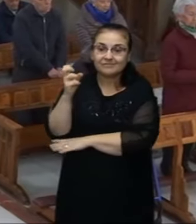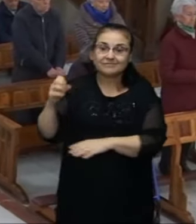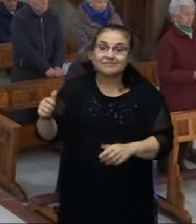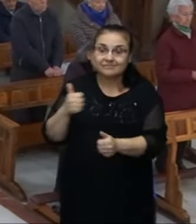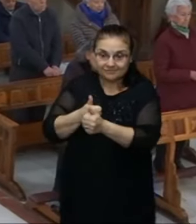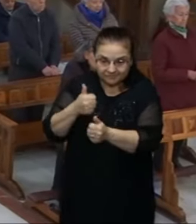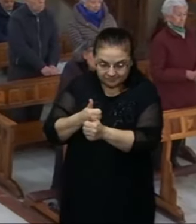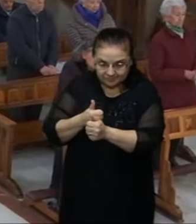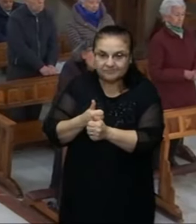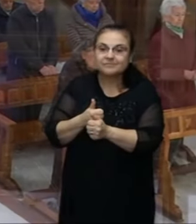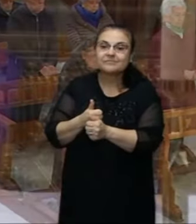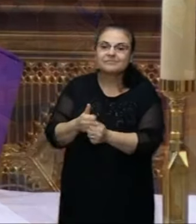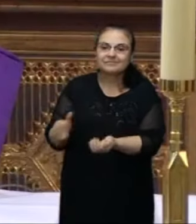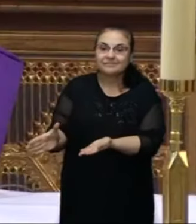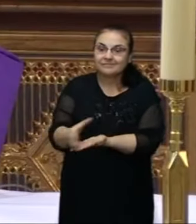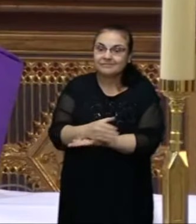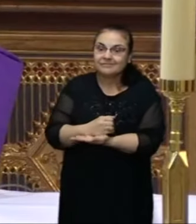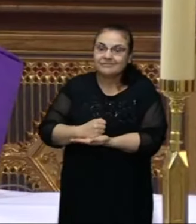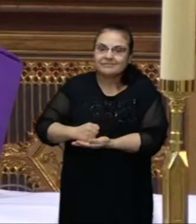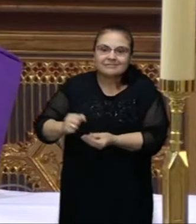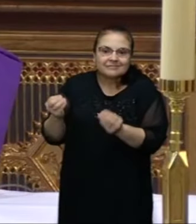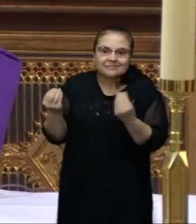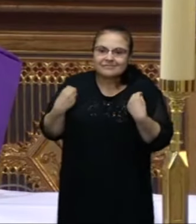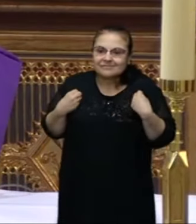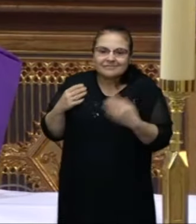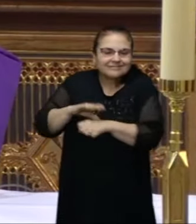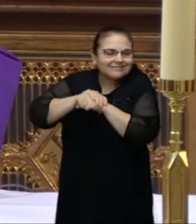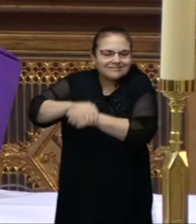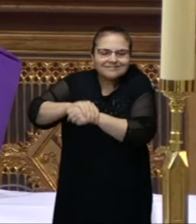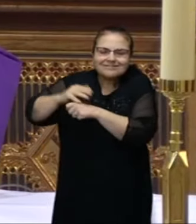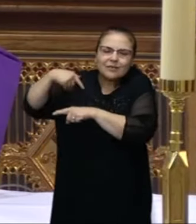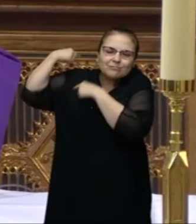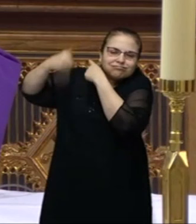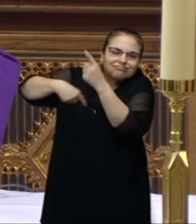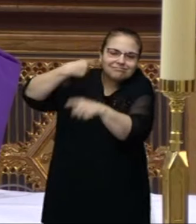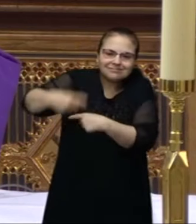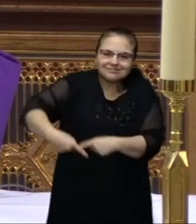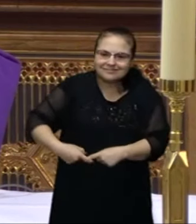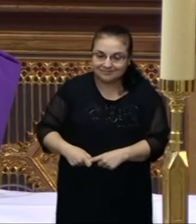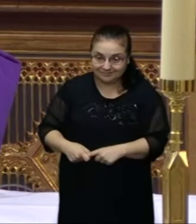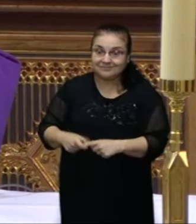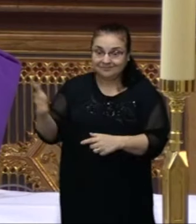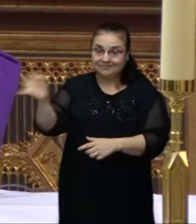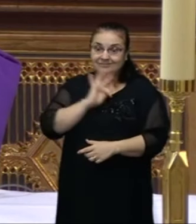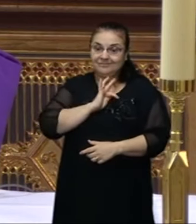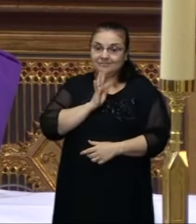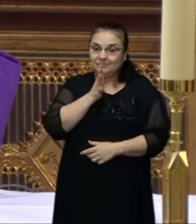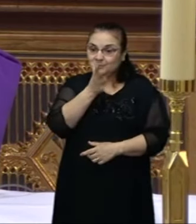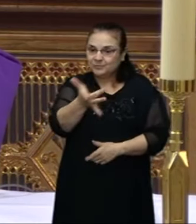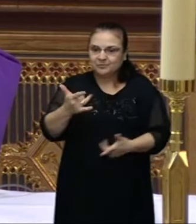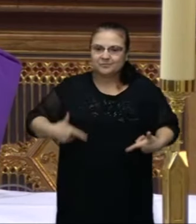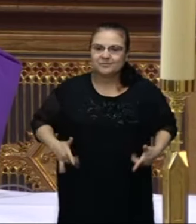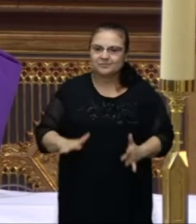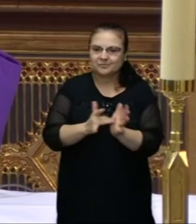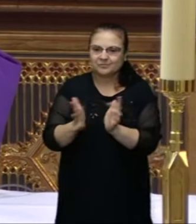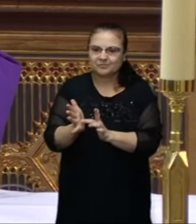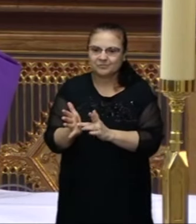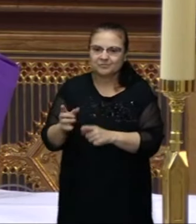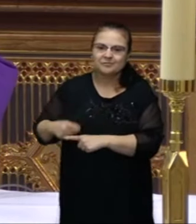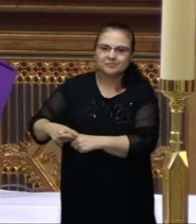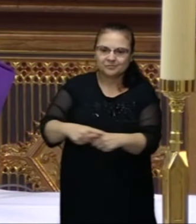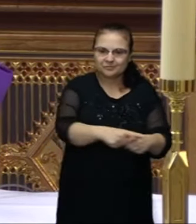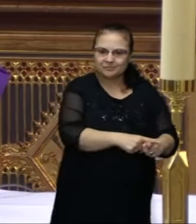los apóstoles y cuantos vivieron en tu amistad a través de los tiempos, merezcamos por tu Hijo